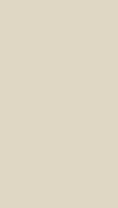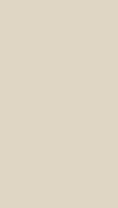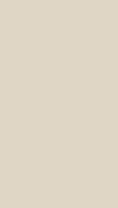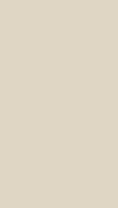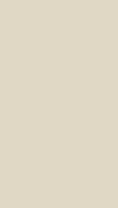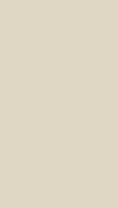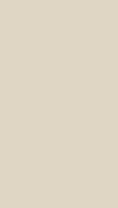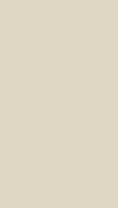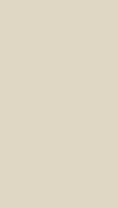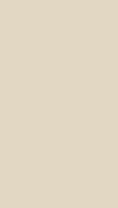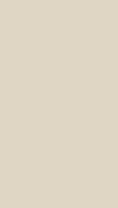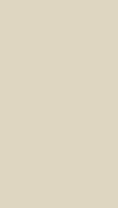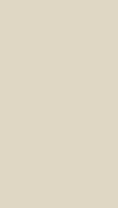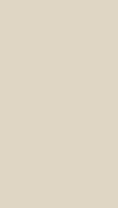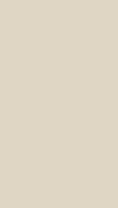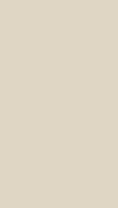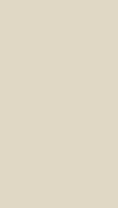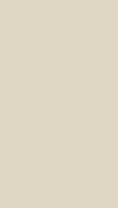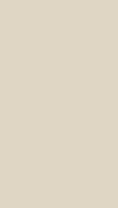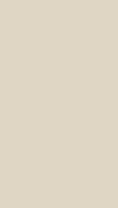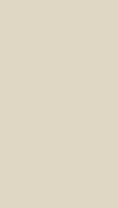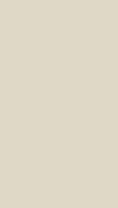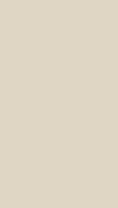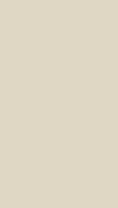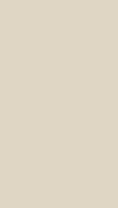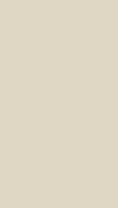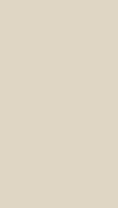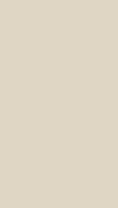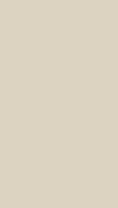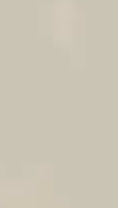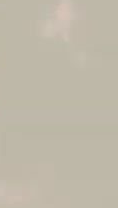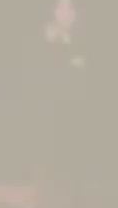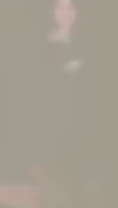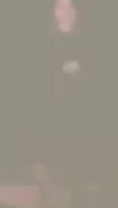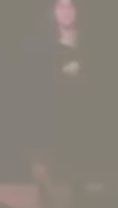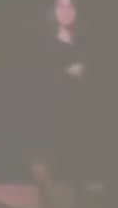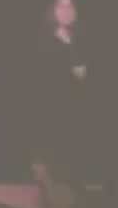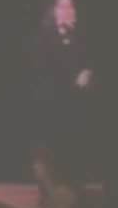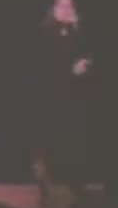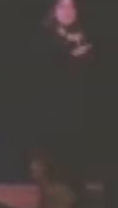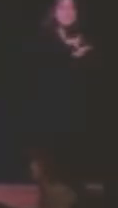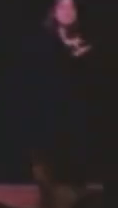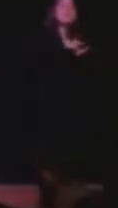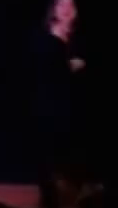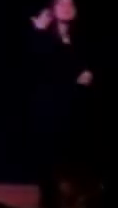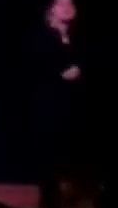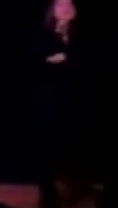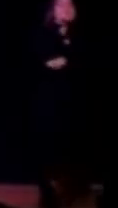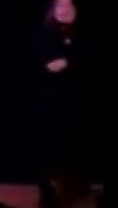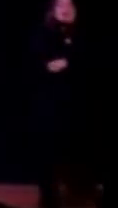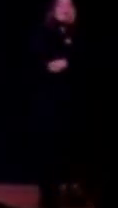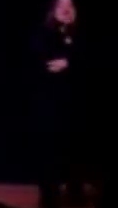bueno ni suerte andía neucat se toca tu ya rafa mendía orchestra